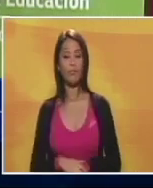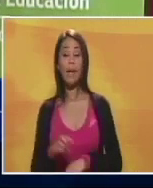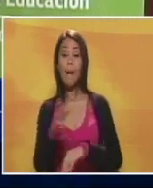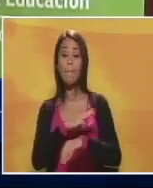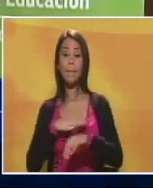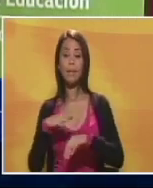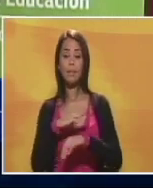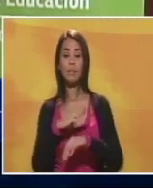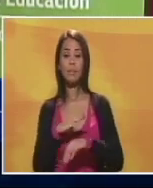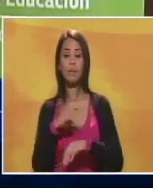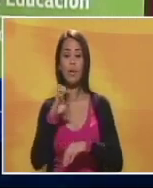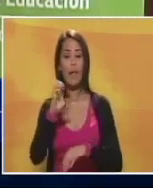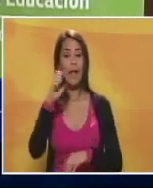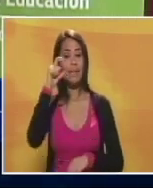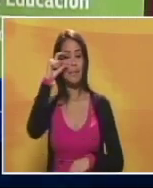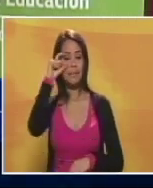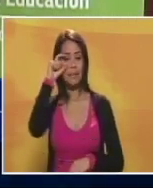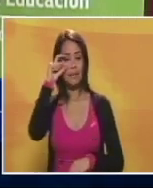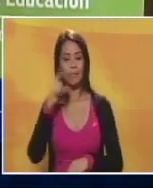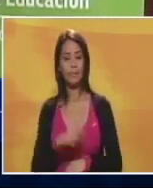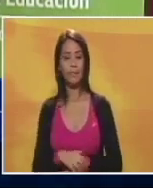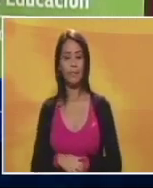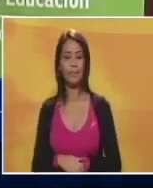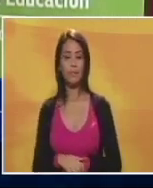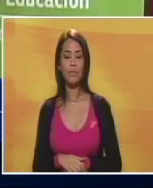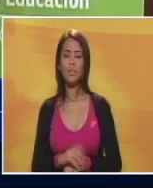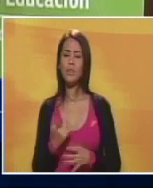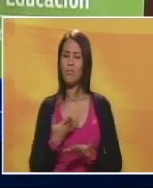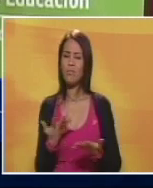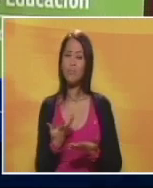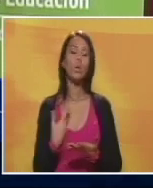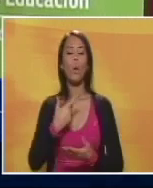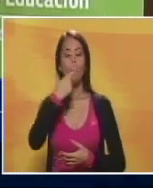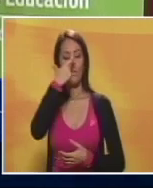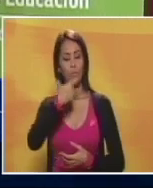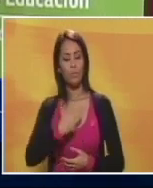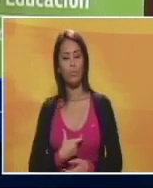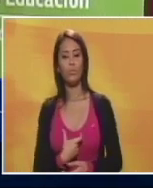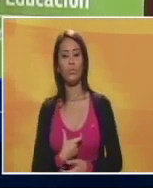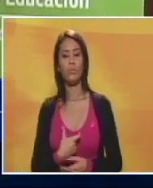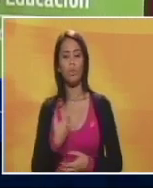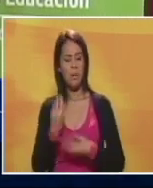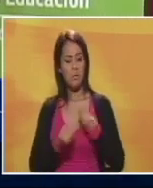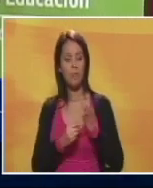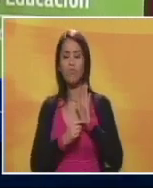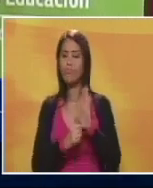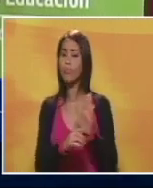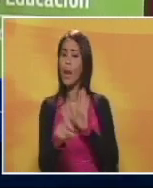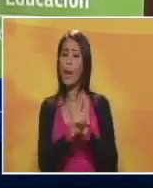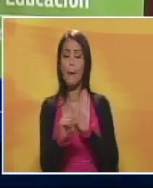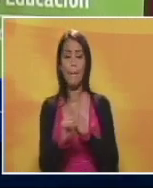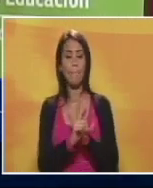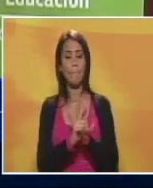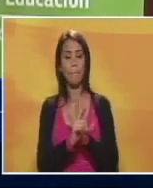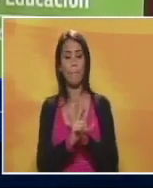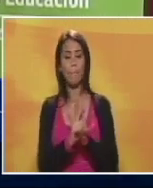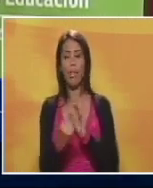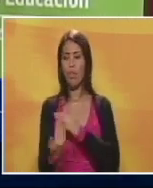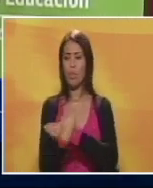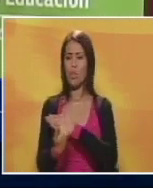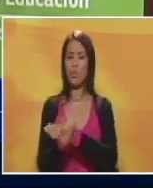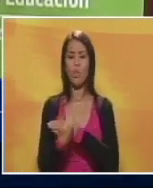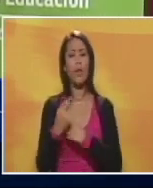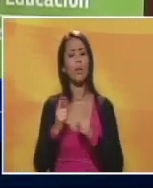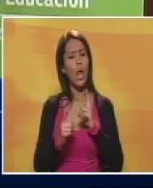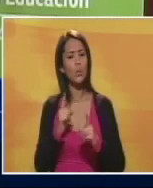ministro Elías Agua asegura que posteriormente su condición como ciudadano se tomará las acciones legales ante estas acusaciones